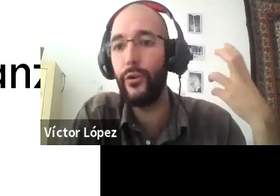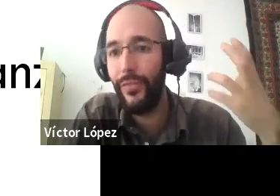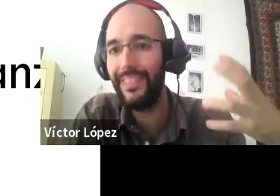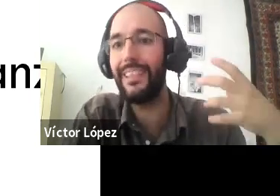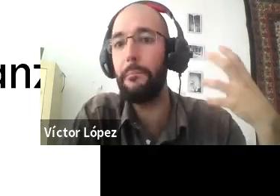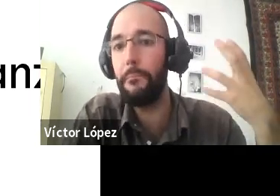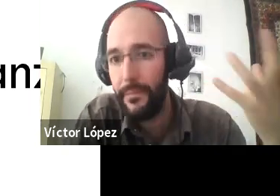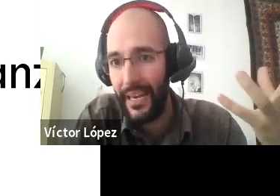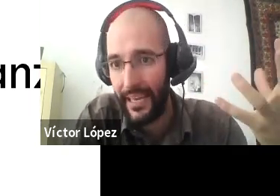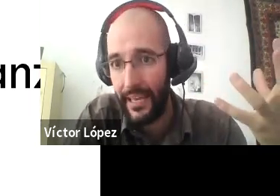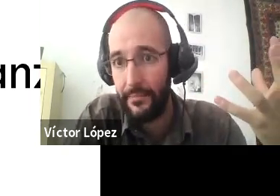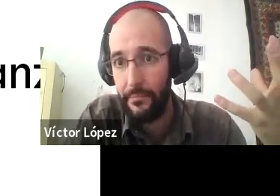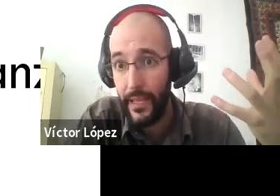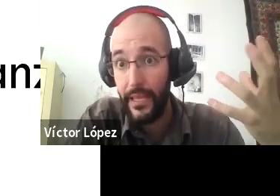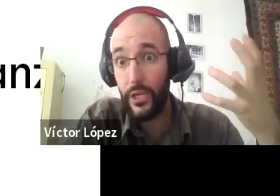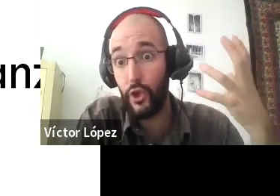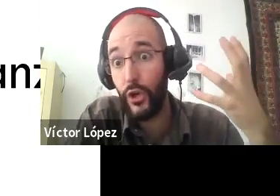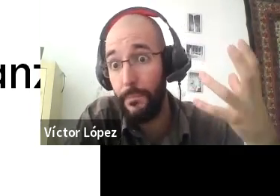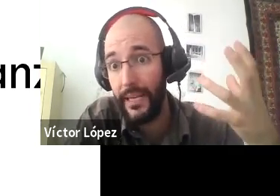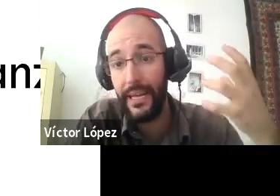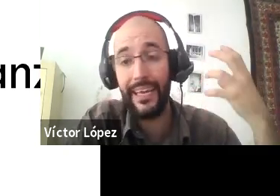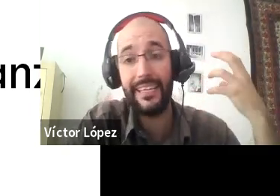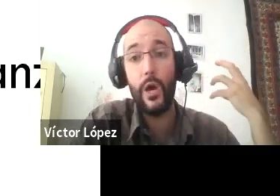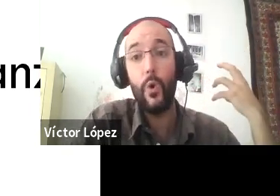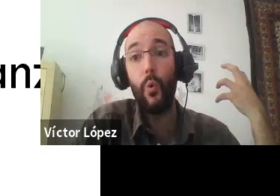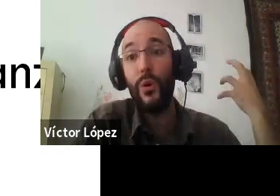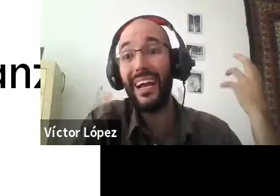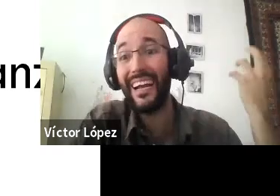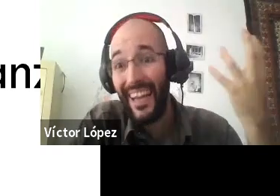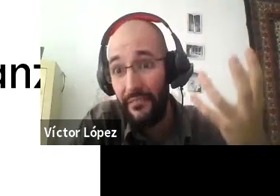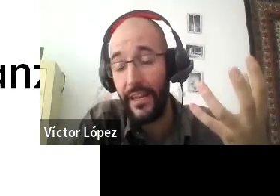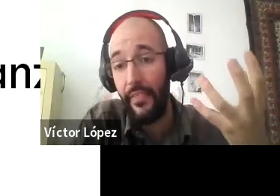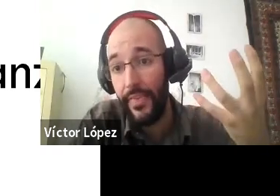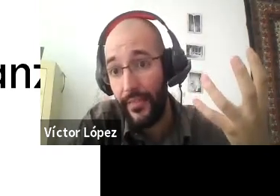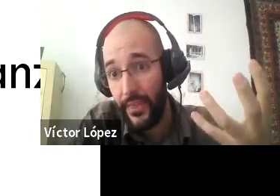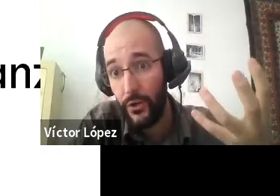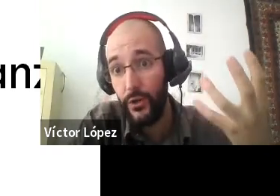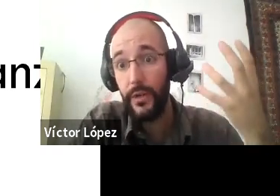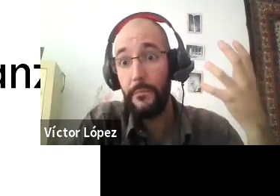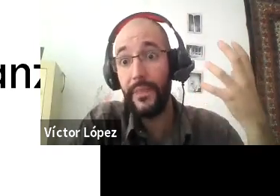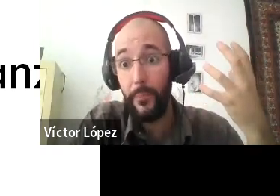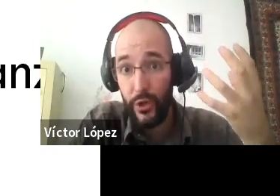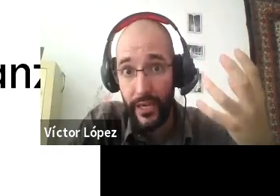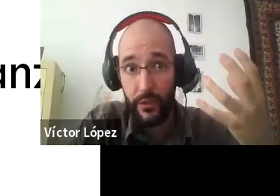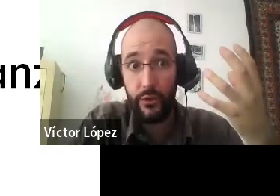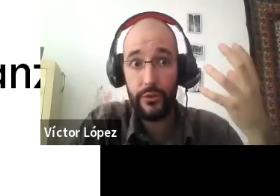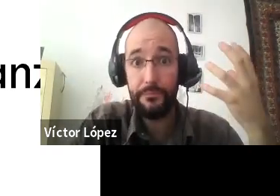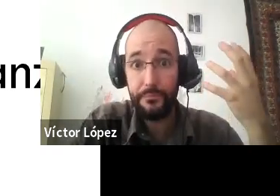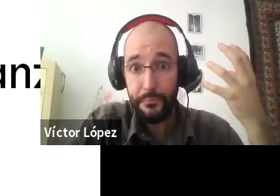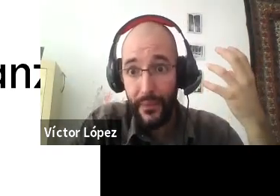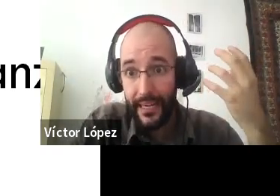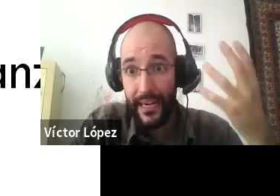estrategia docente privilegiada. Y esto lo que implica es una gran financiación de